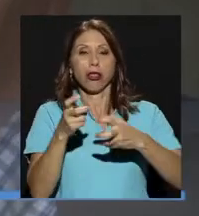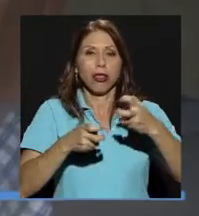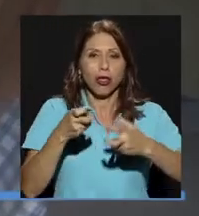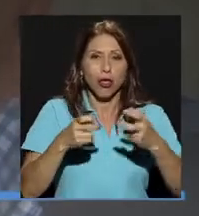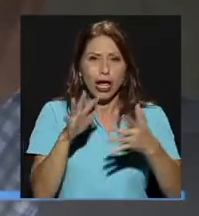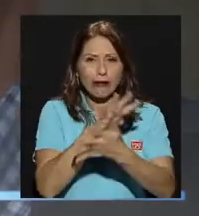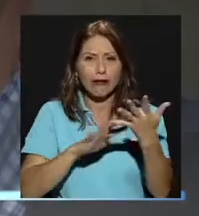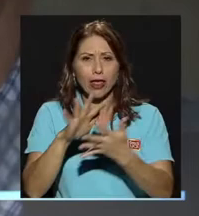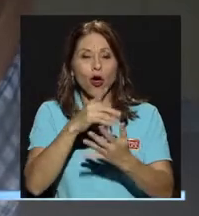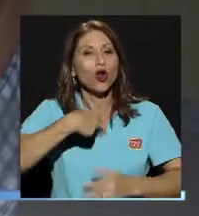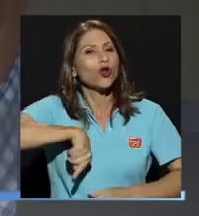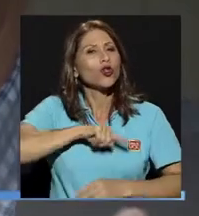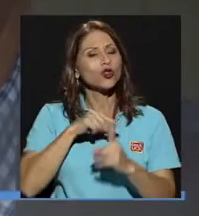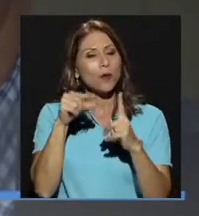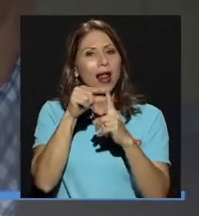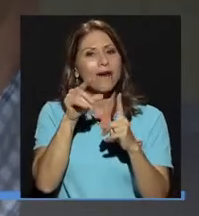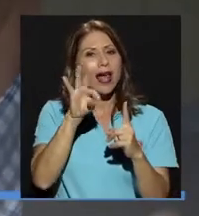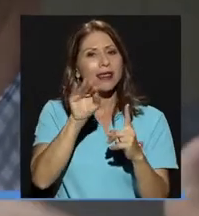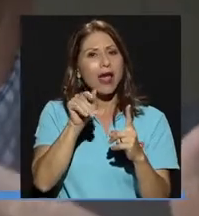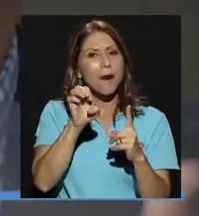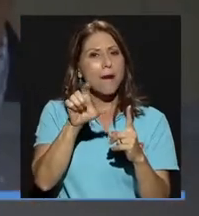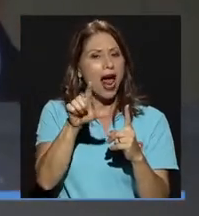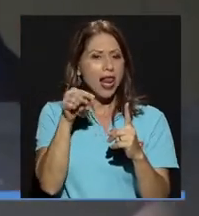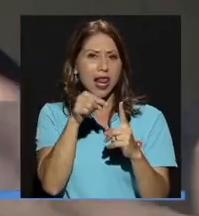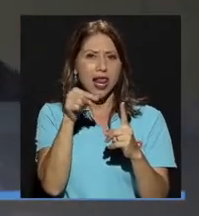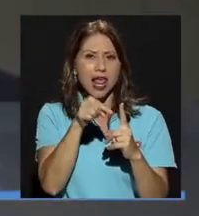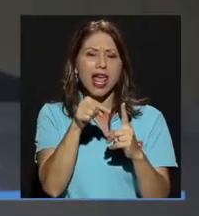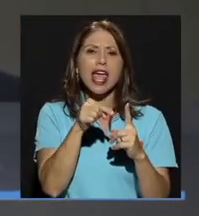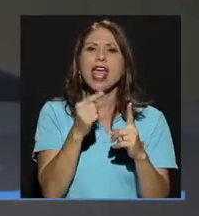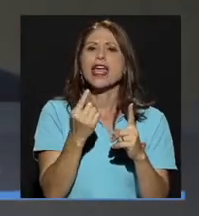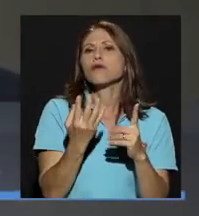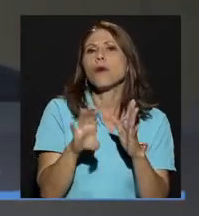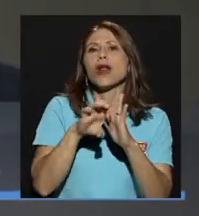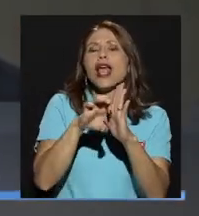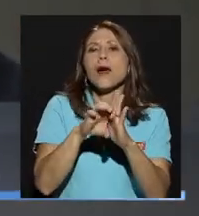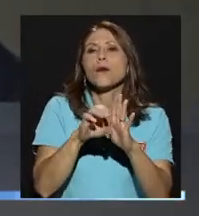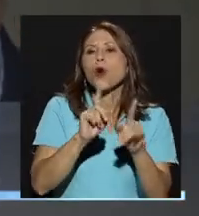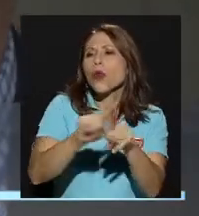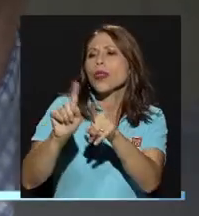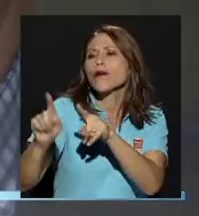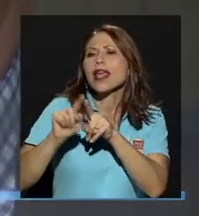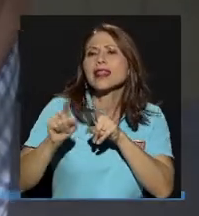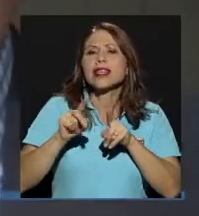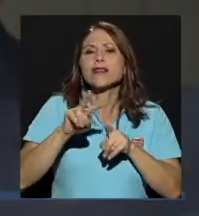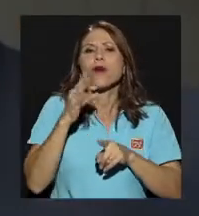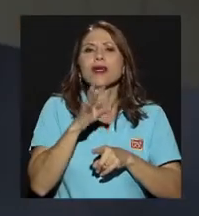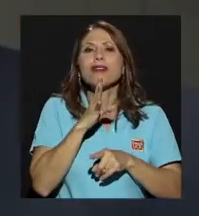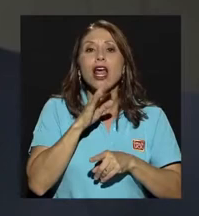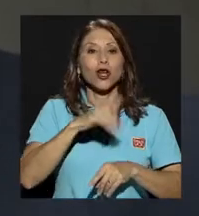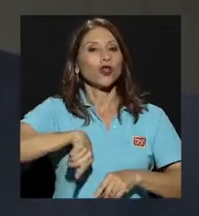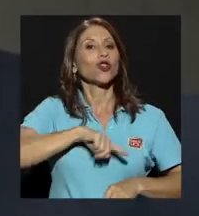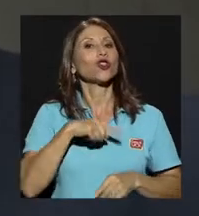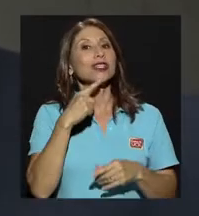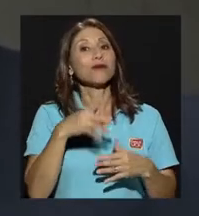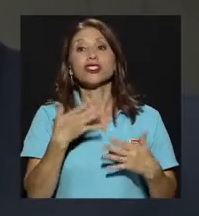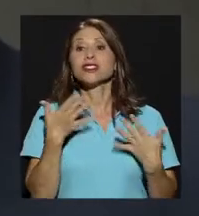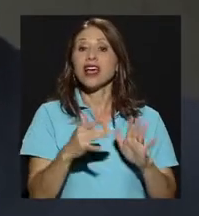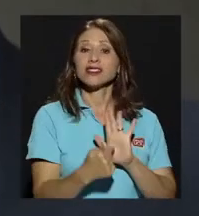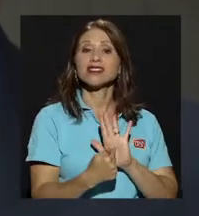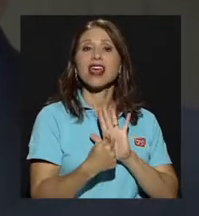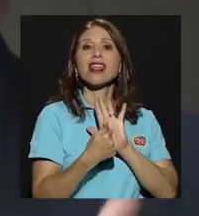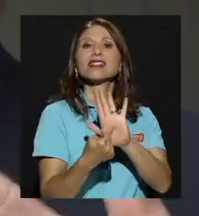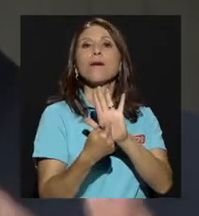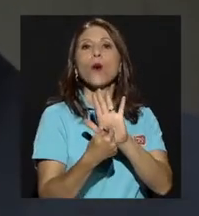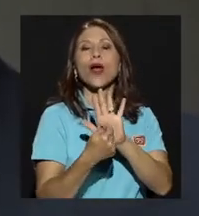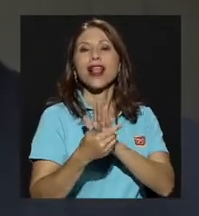palabra tamal, más que todo en unidades pluriverbales, como por ejemplo cuando decimos se destapó el tamal,